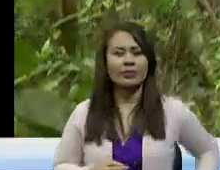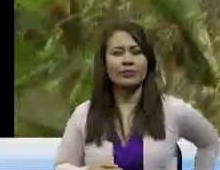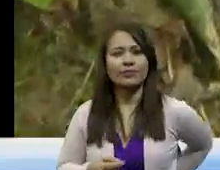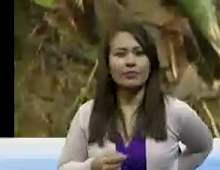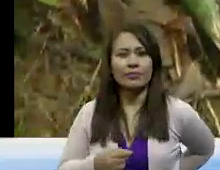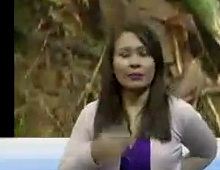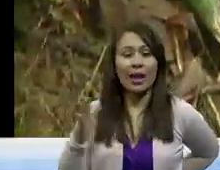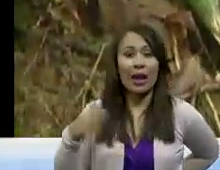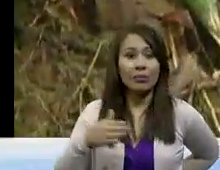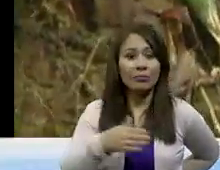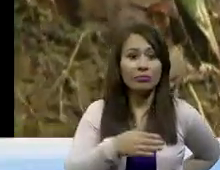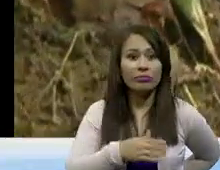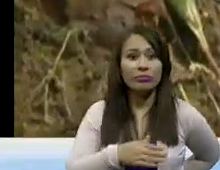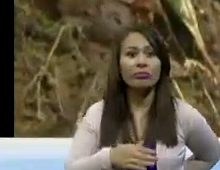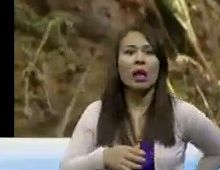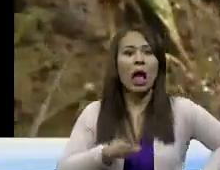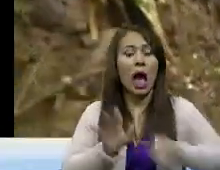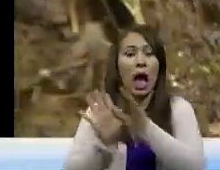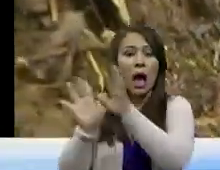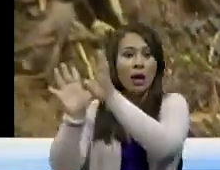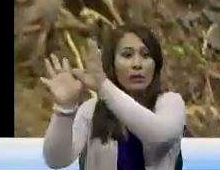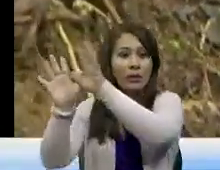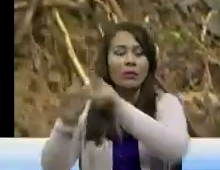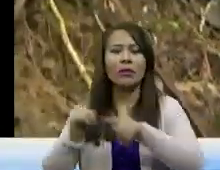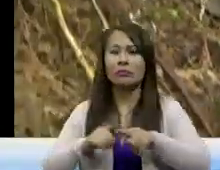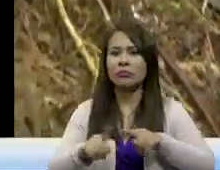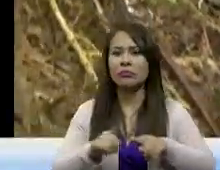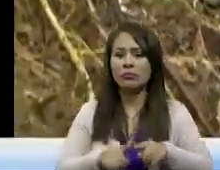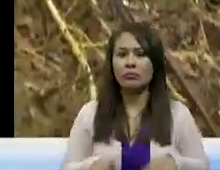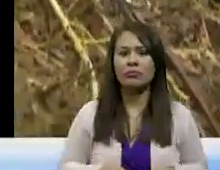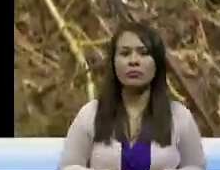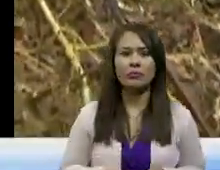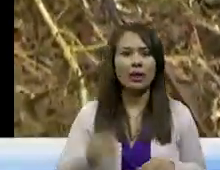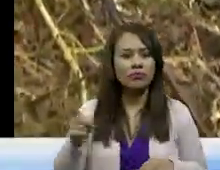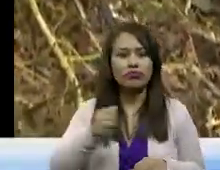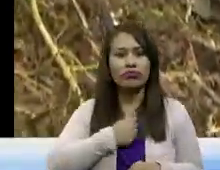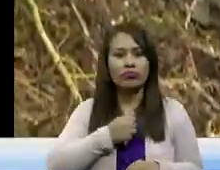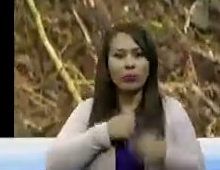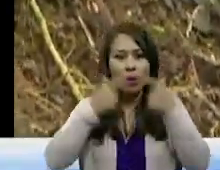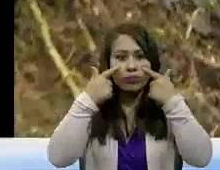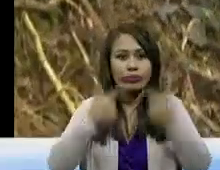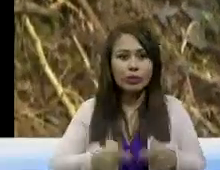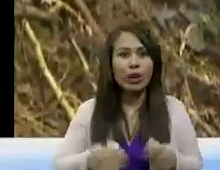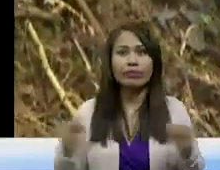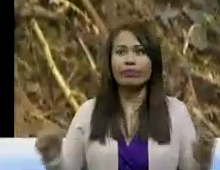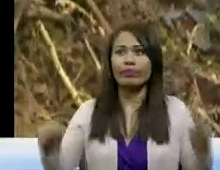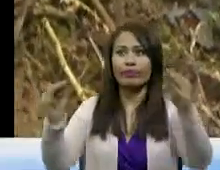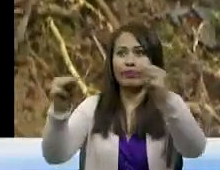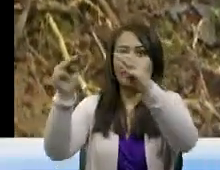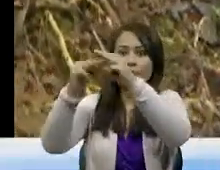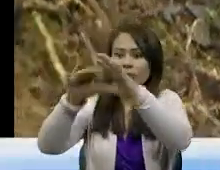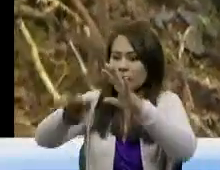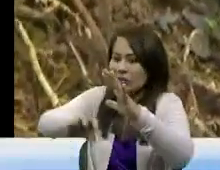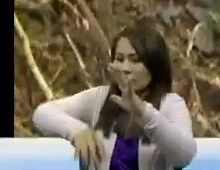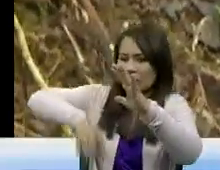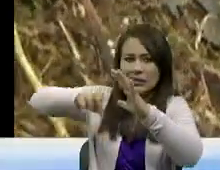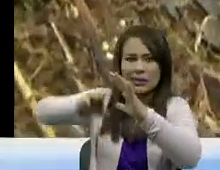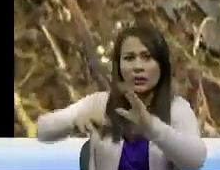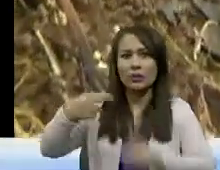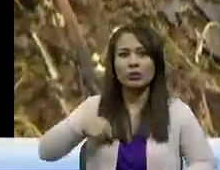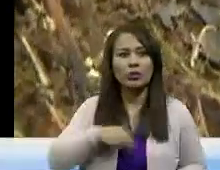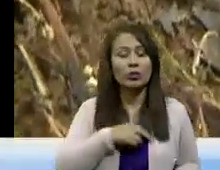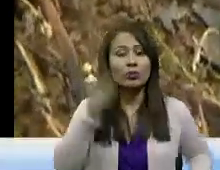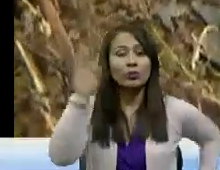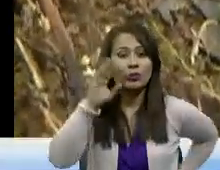los animales ya se ahuyentan. En cambio, nosotros aquí, por la conservación de la montaña, de los animales, las aves, entonces